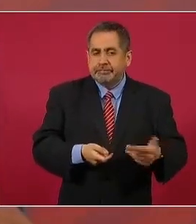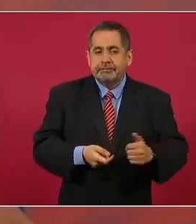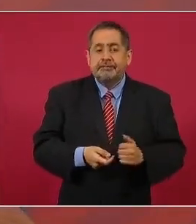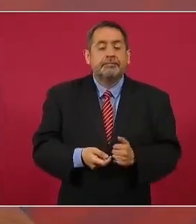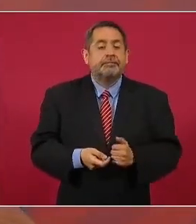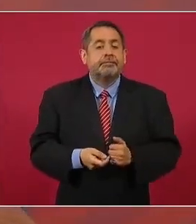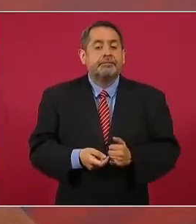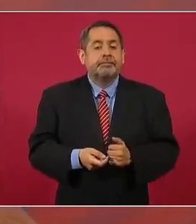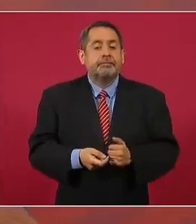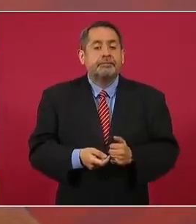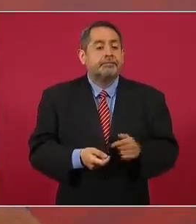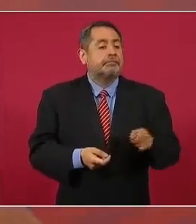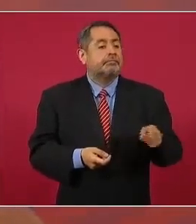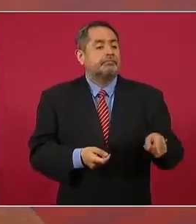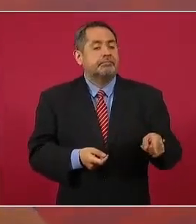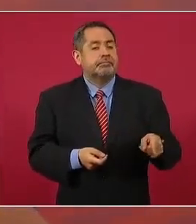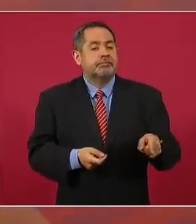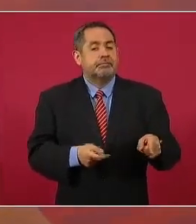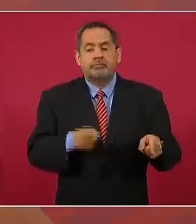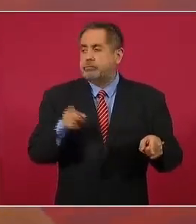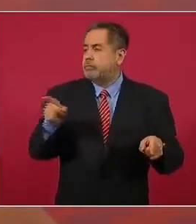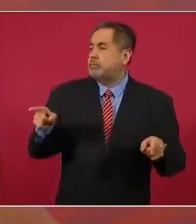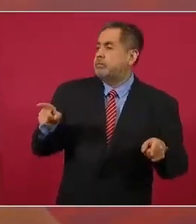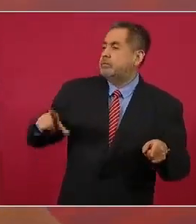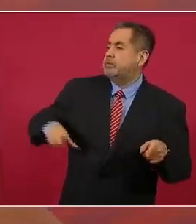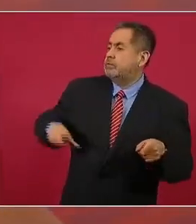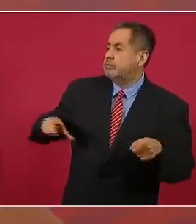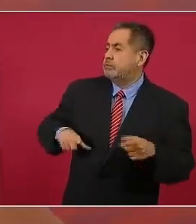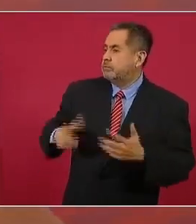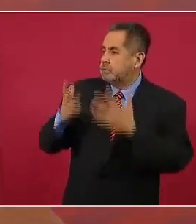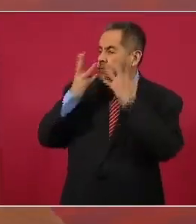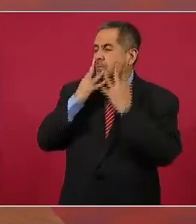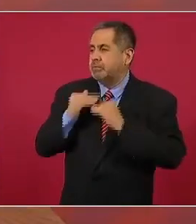o gobiernos debilitados